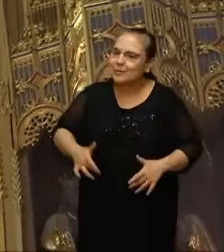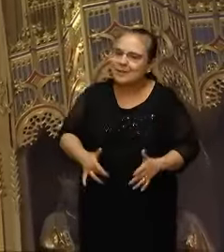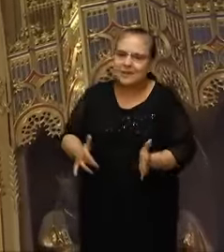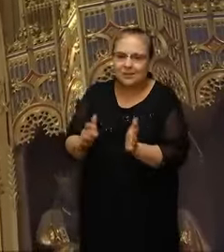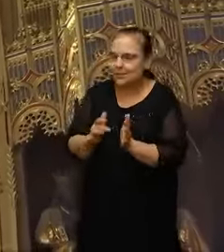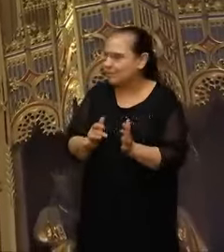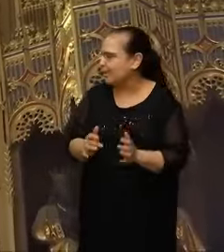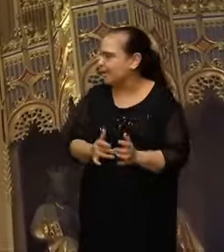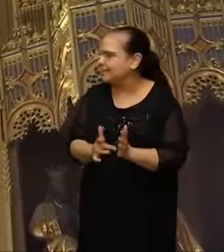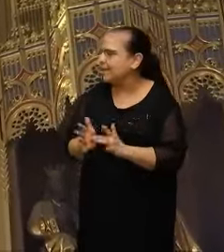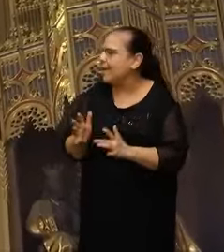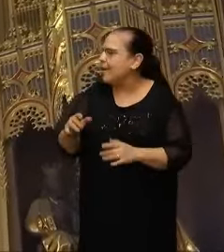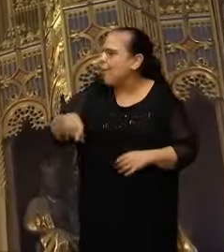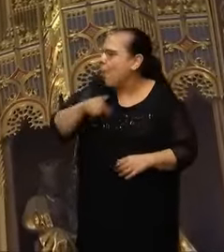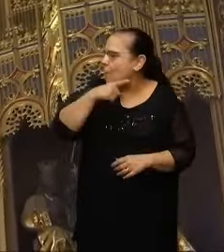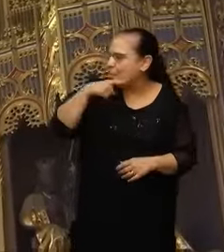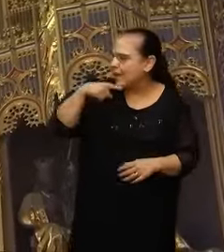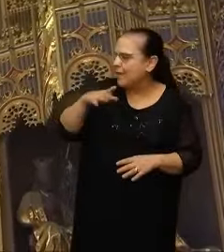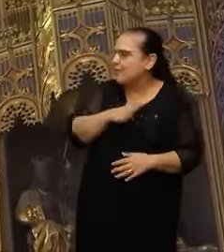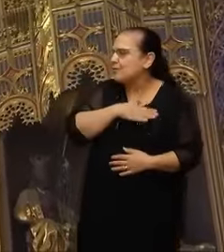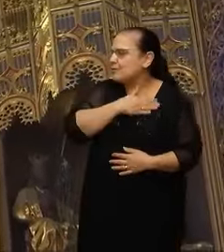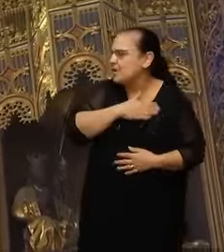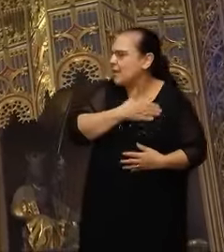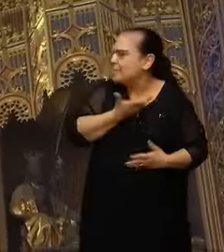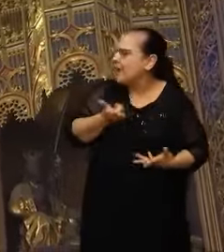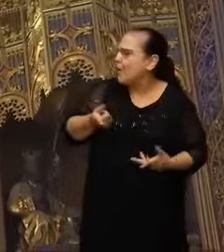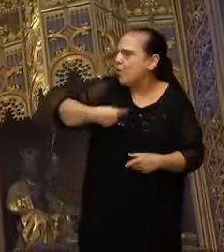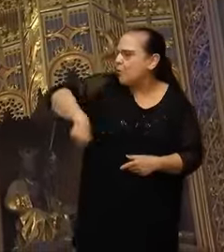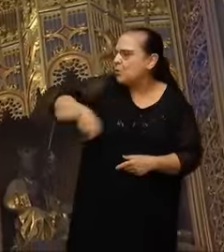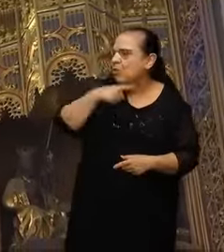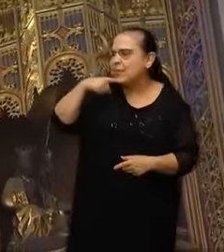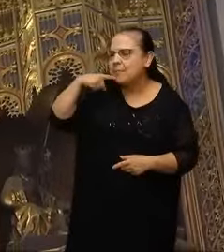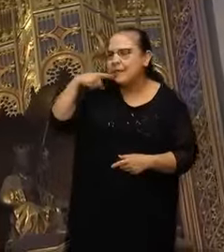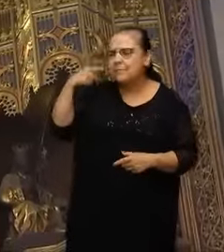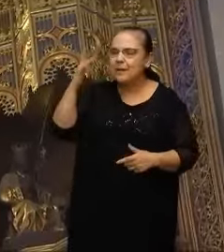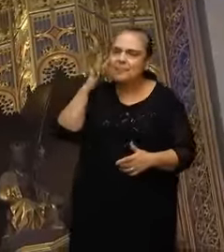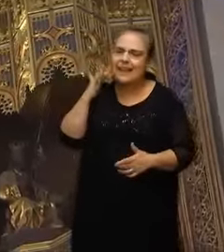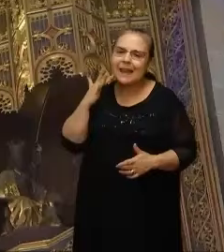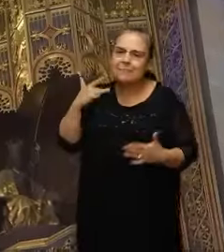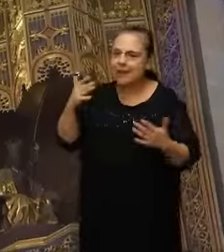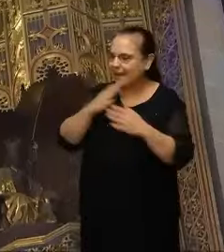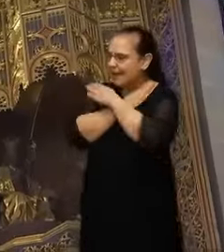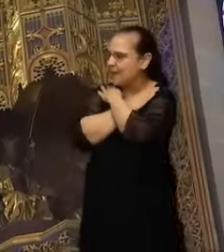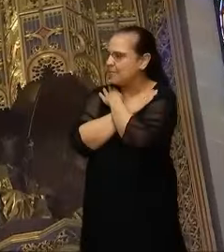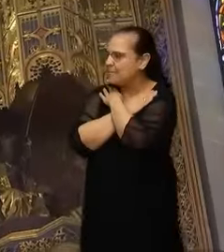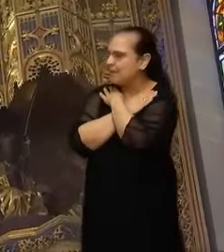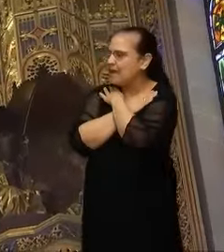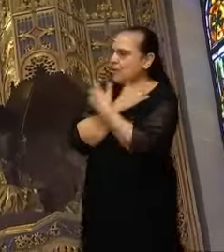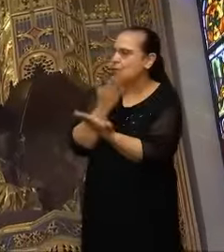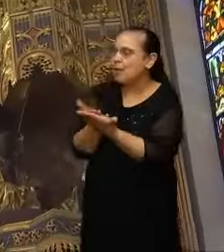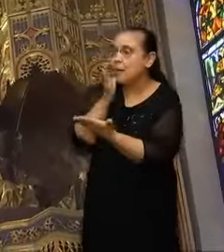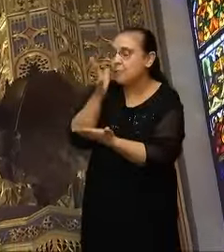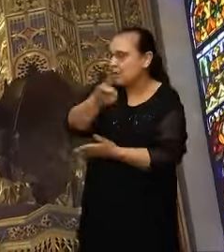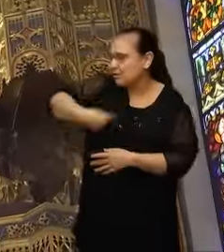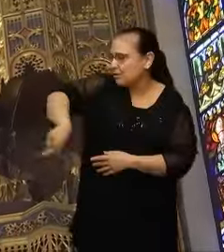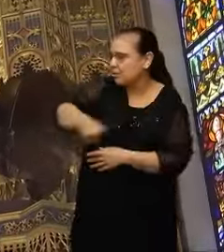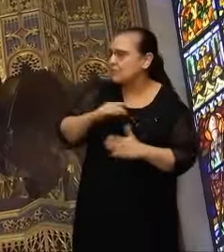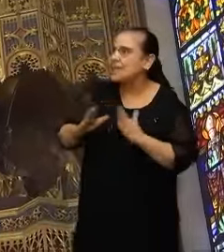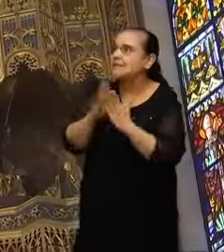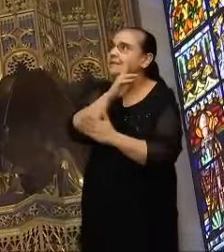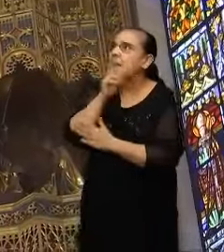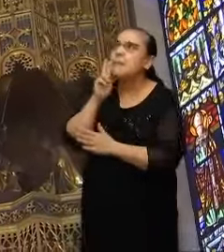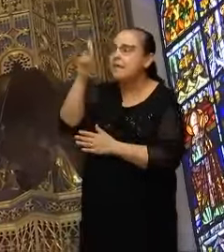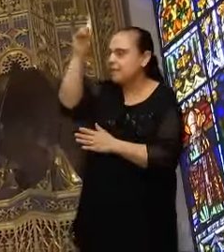tu vientre o clementísima o piadosa o dulce siempre virgen María ruega por